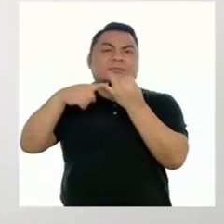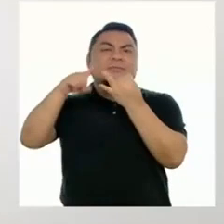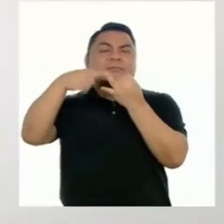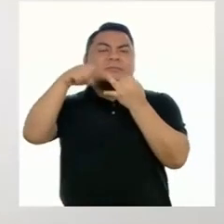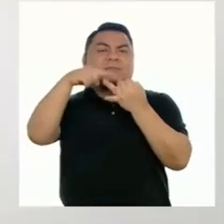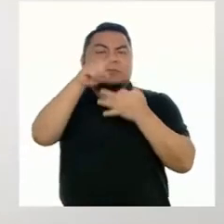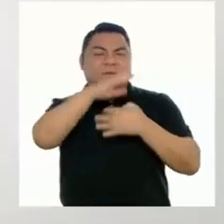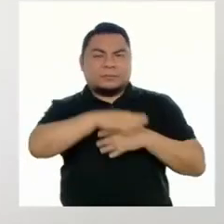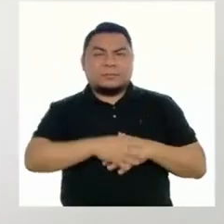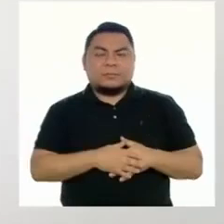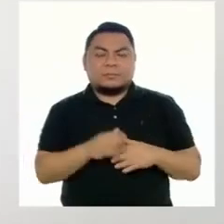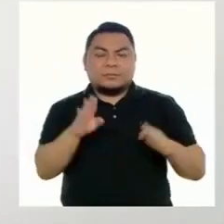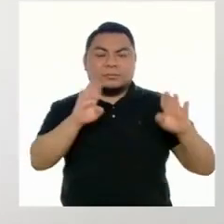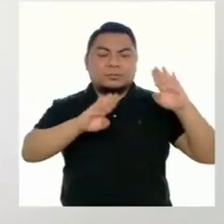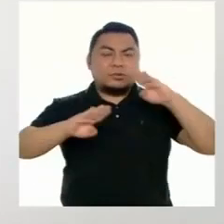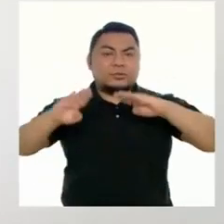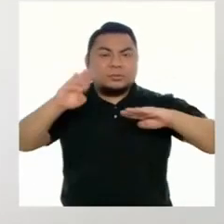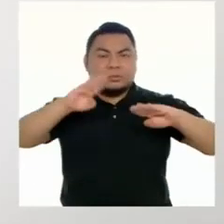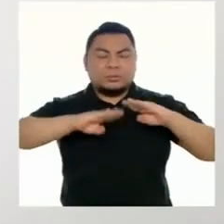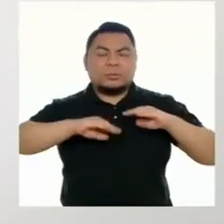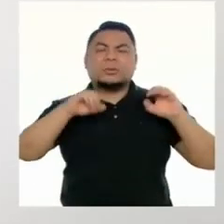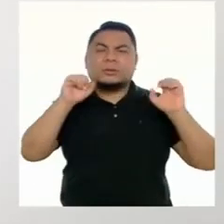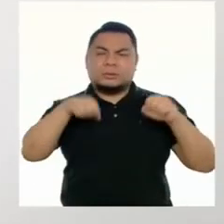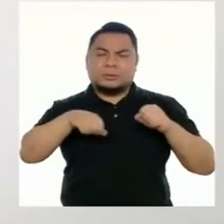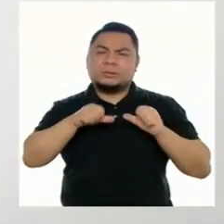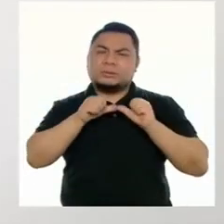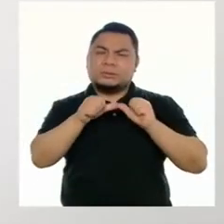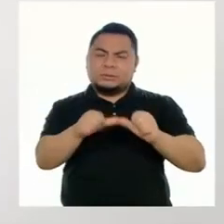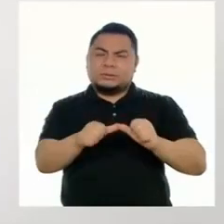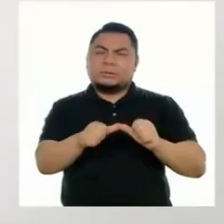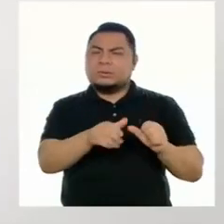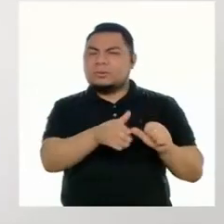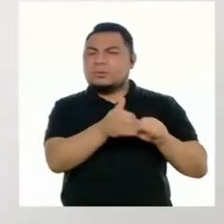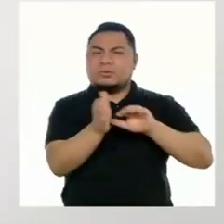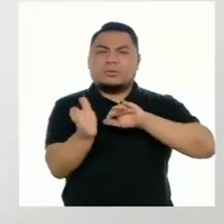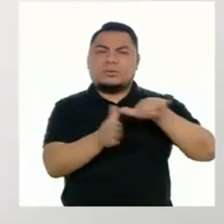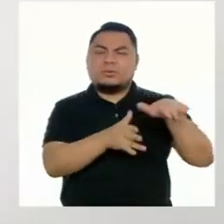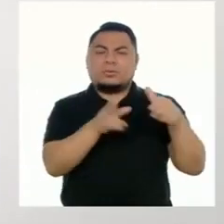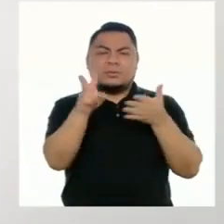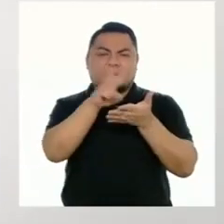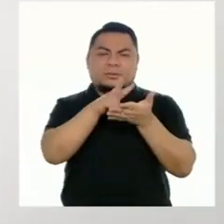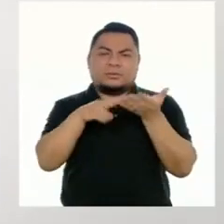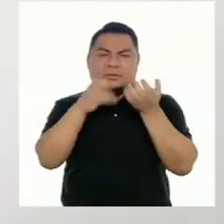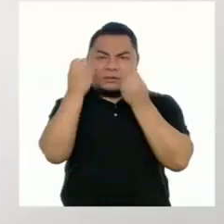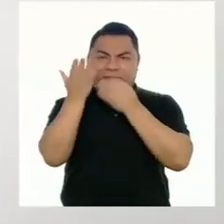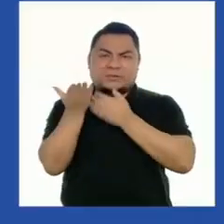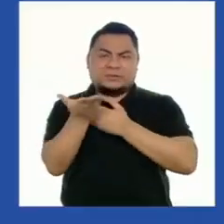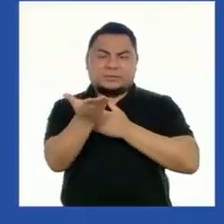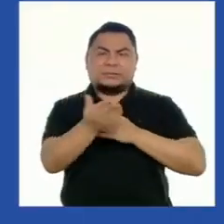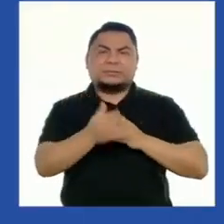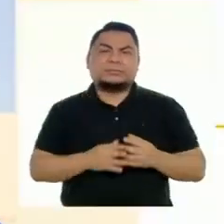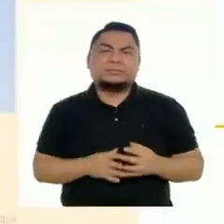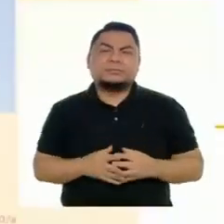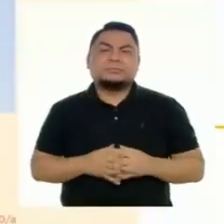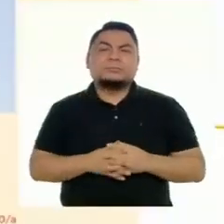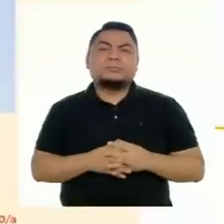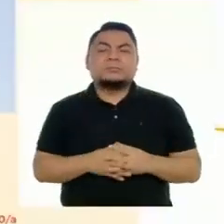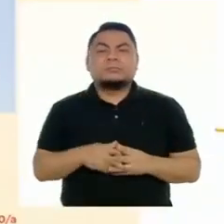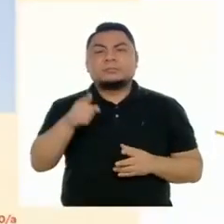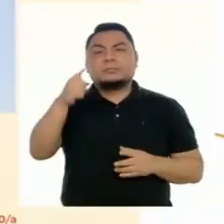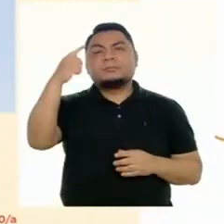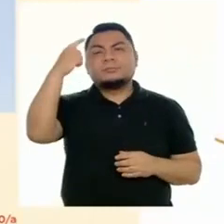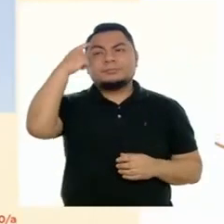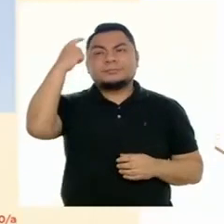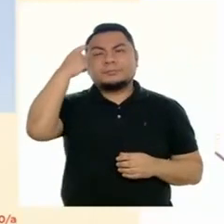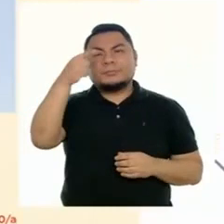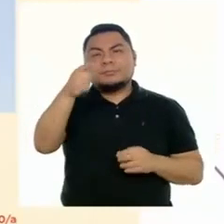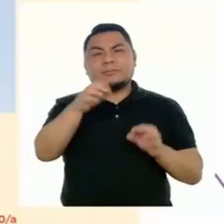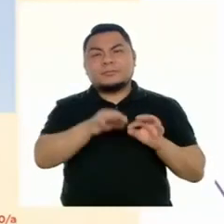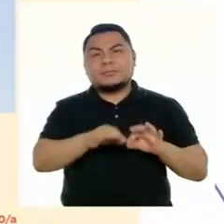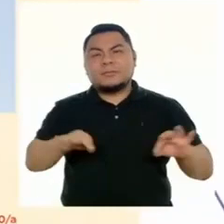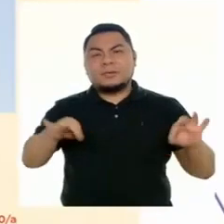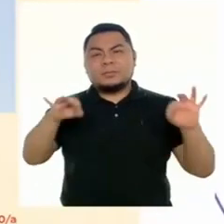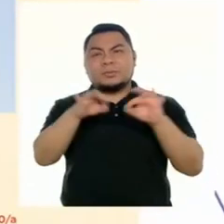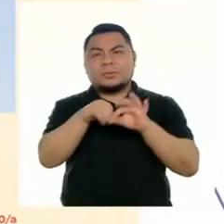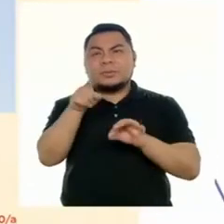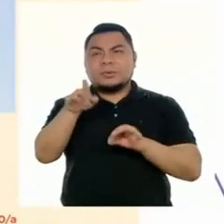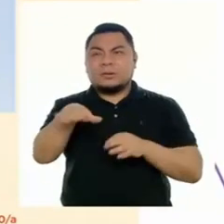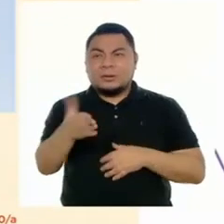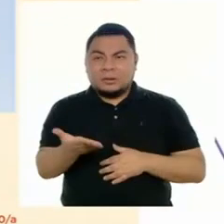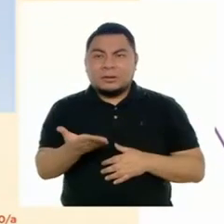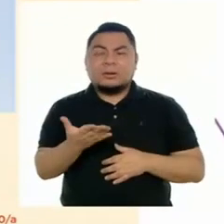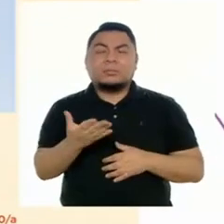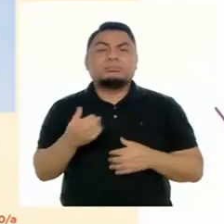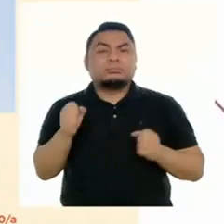diversidad biológica. Sigamos con la siguiente parte de la infografía. ¿Consideras importante que